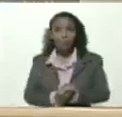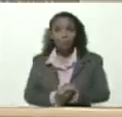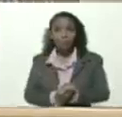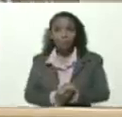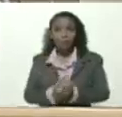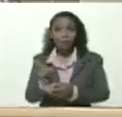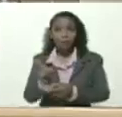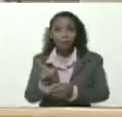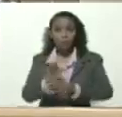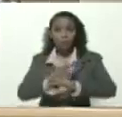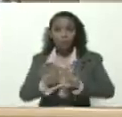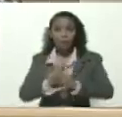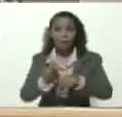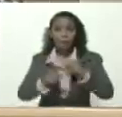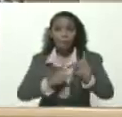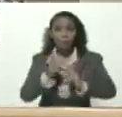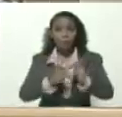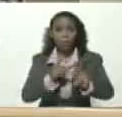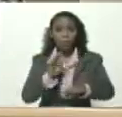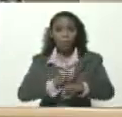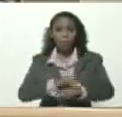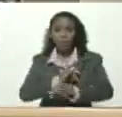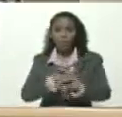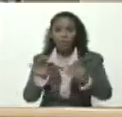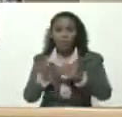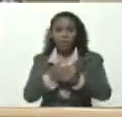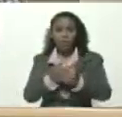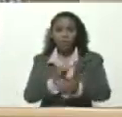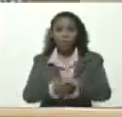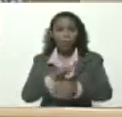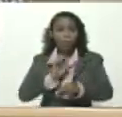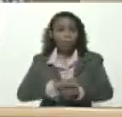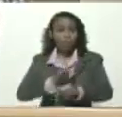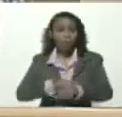cuando eso ya, ese proceso ya ha cerrado. Por eso